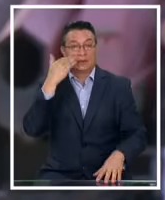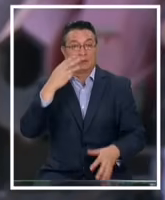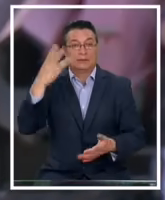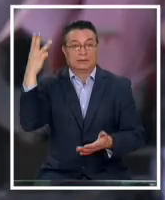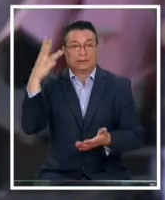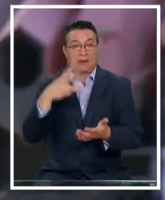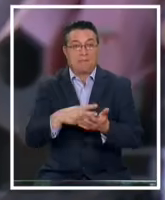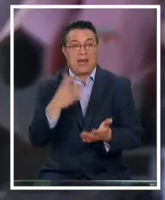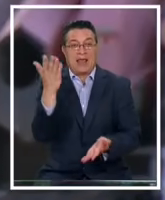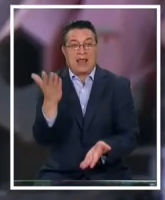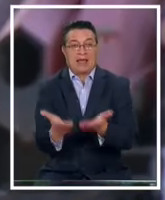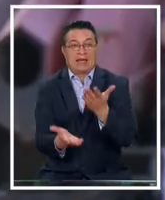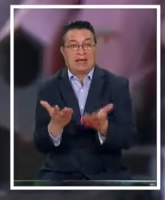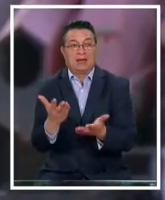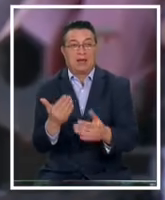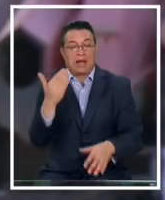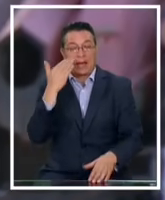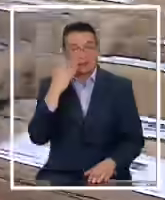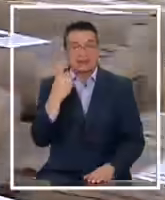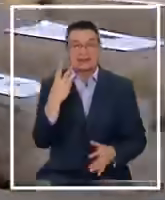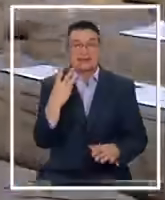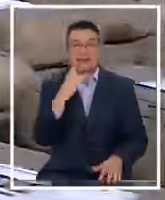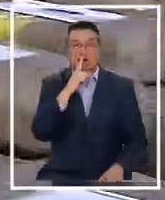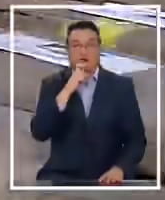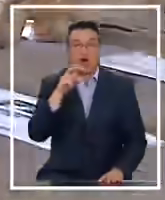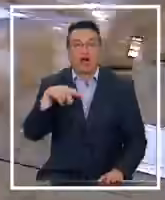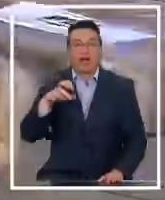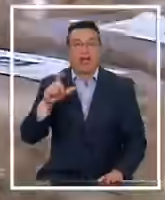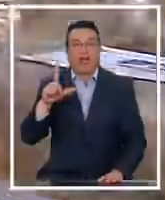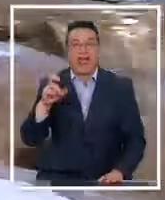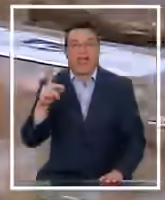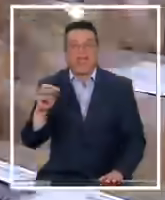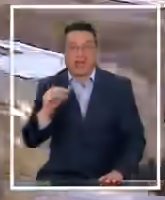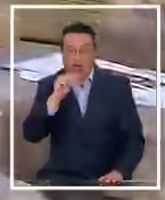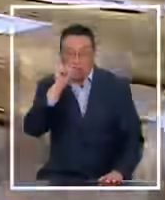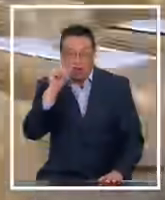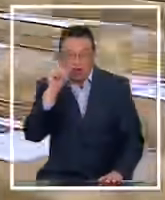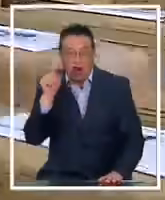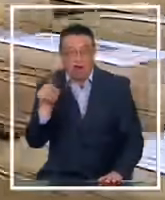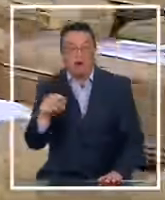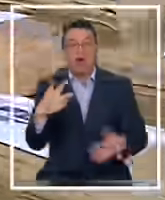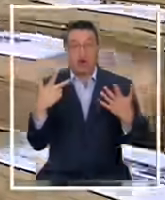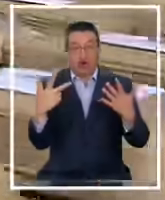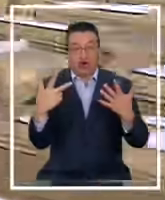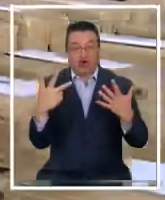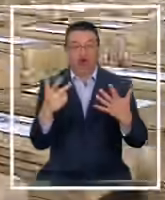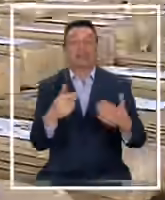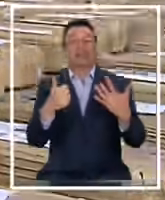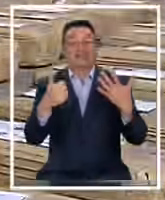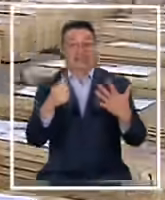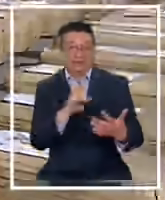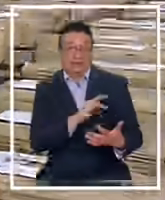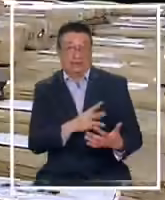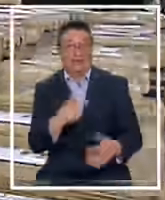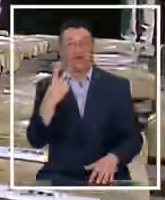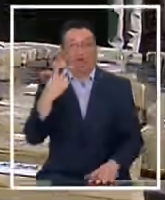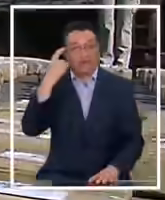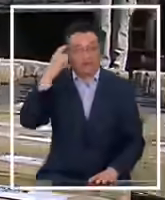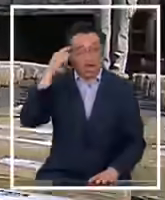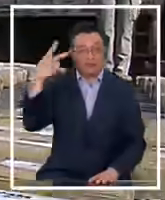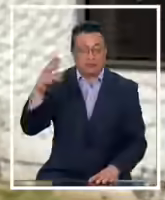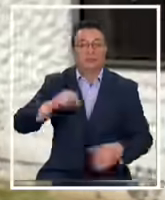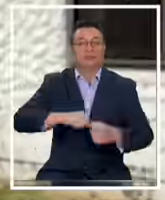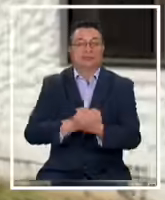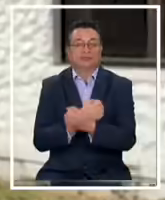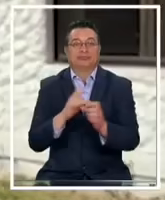3.000 kilos o sea casi tres toneladas de droga habían ocho involucrados seis chilenos y dos bolivianos quedaron en